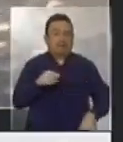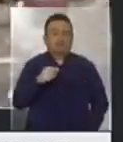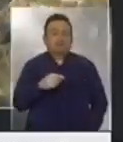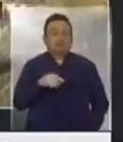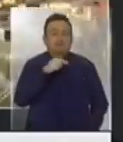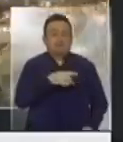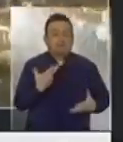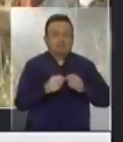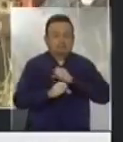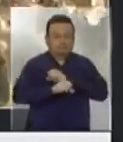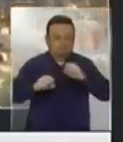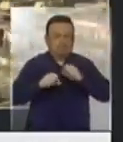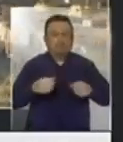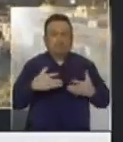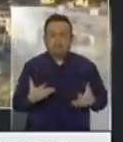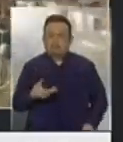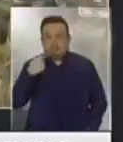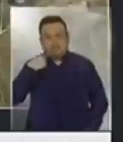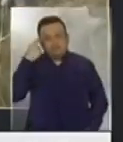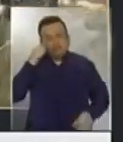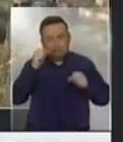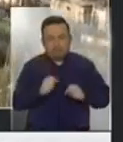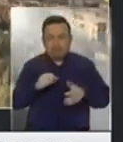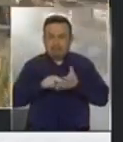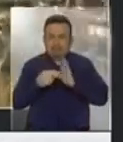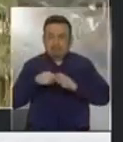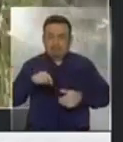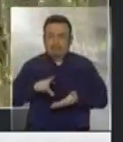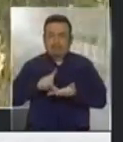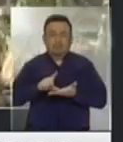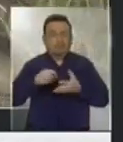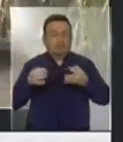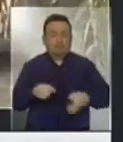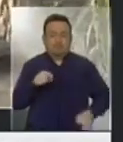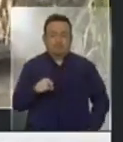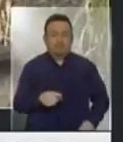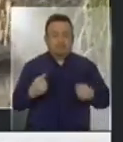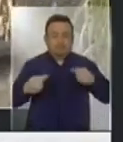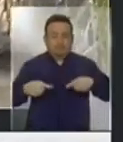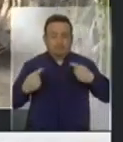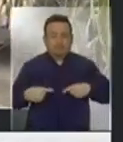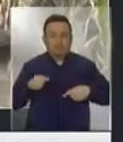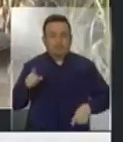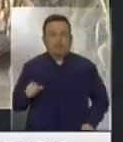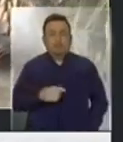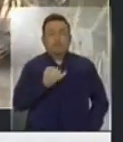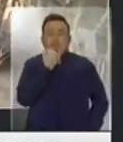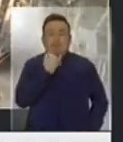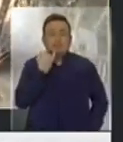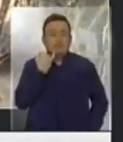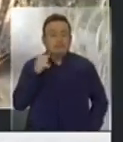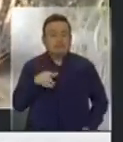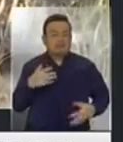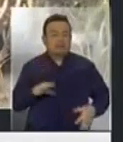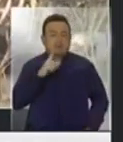años en ese país, en fin. Otro foco de conflicto que se está produciendo es justo en la frontera de Israel. Exactamente.